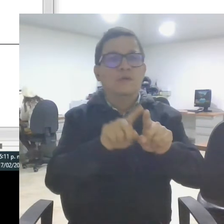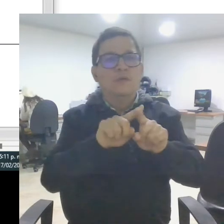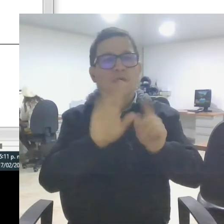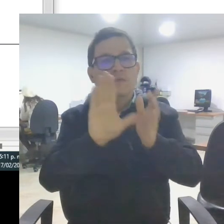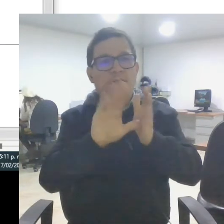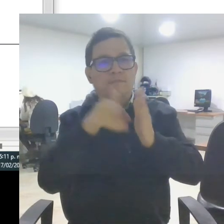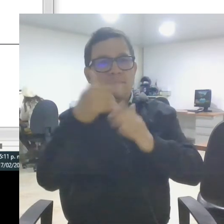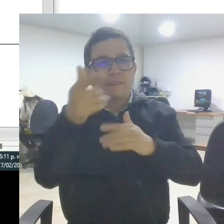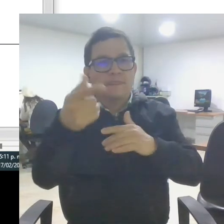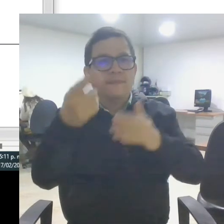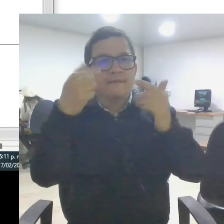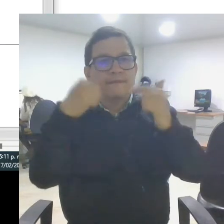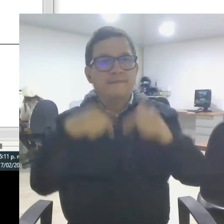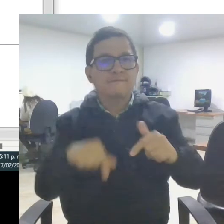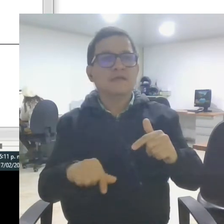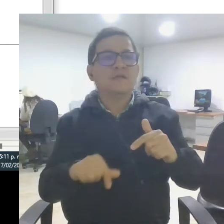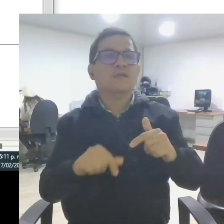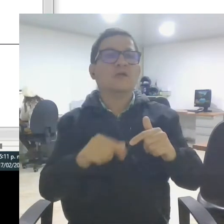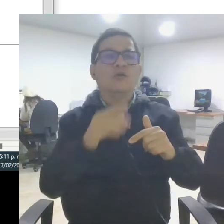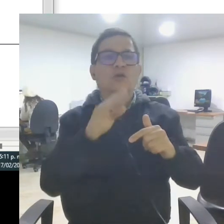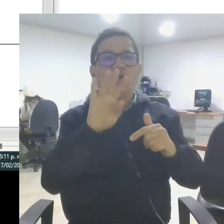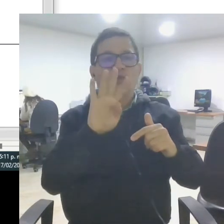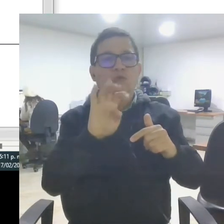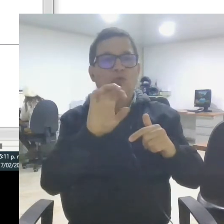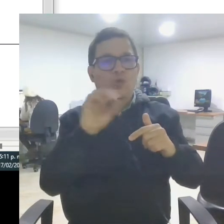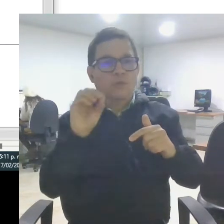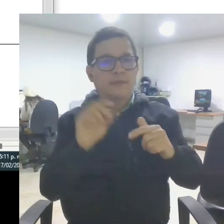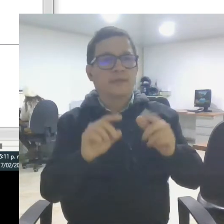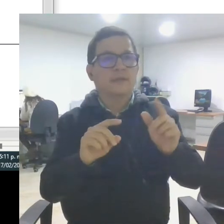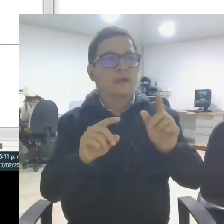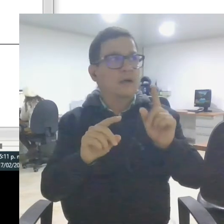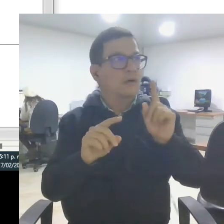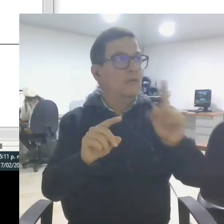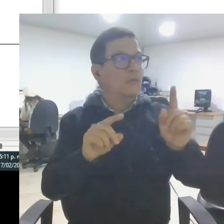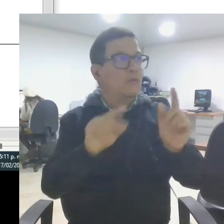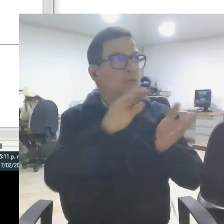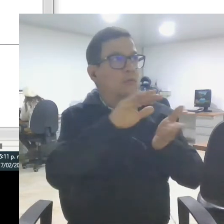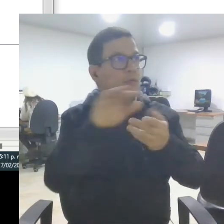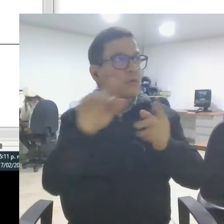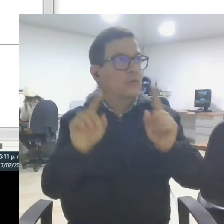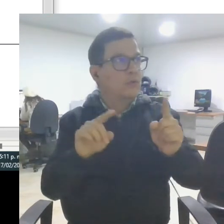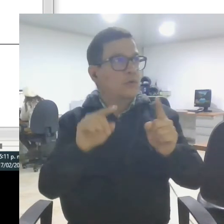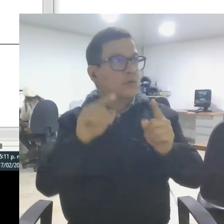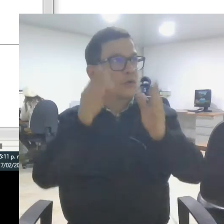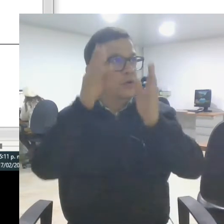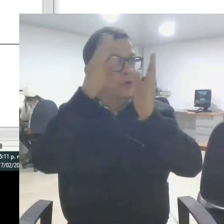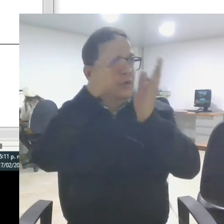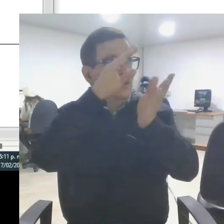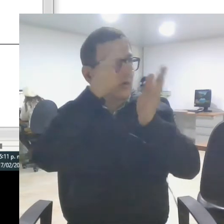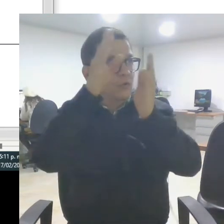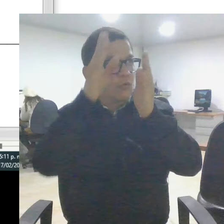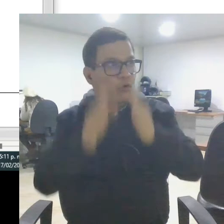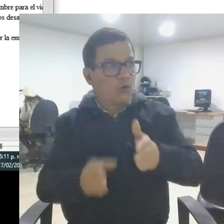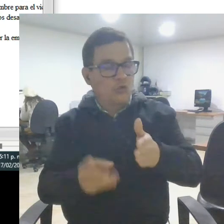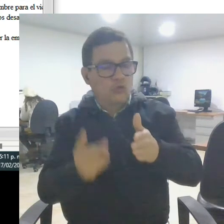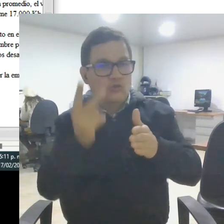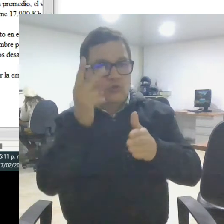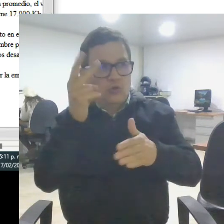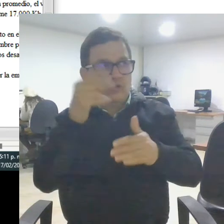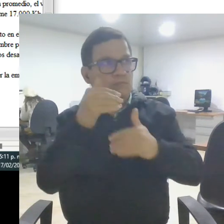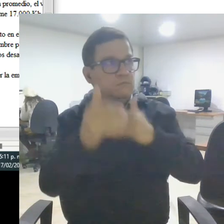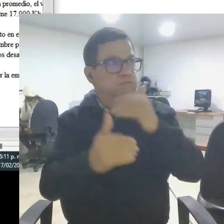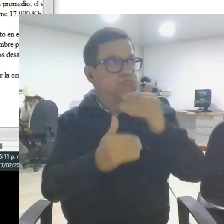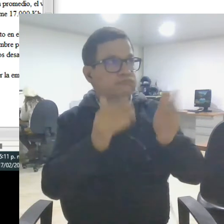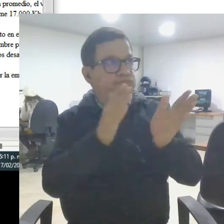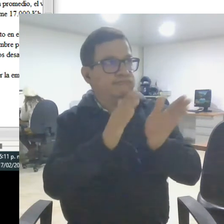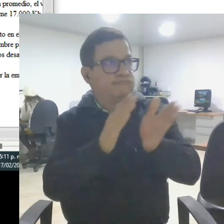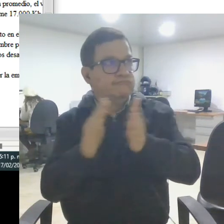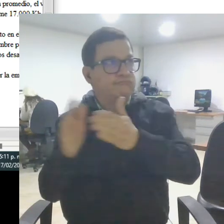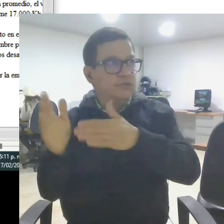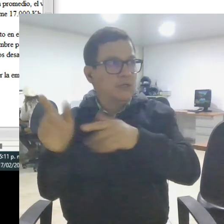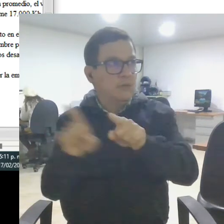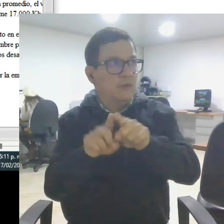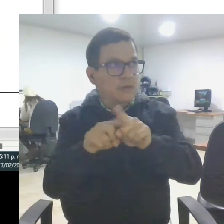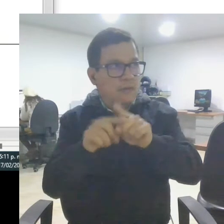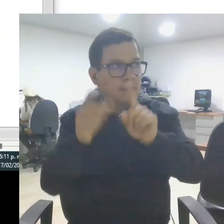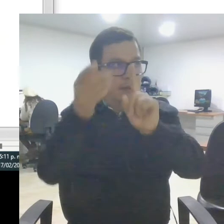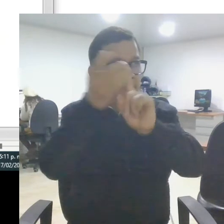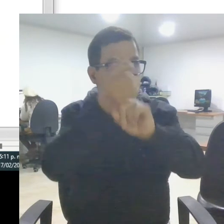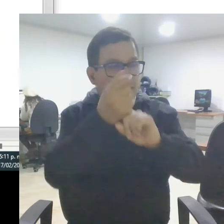90, viene siendo la fila 1 con la columna 2 y así sucesivamente. Y vamos determinando que